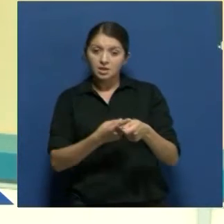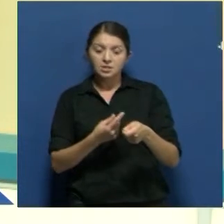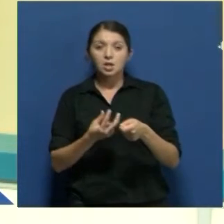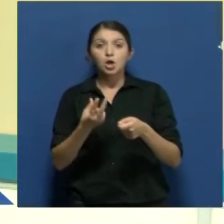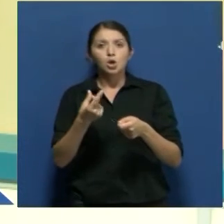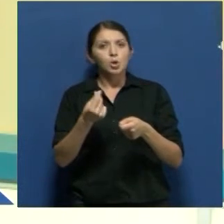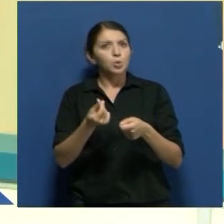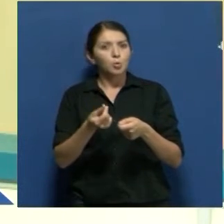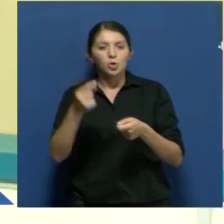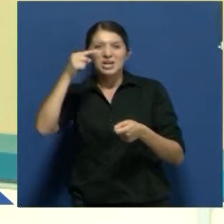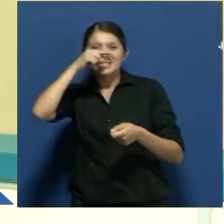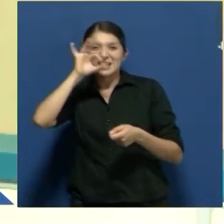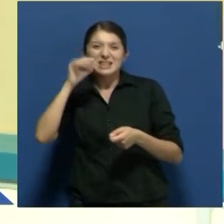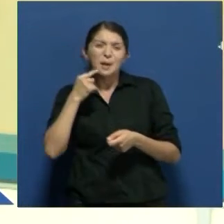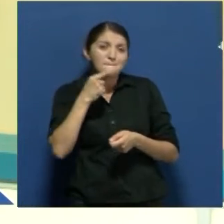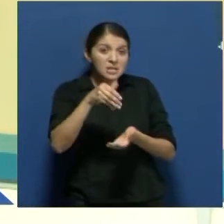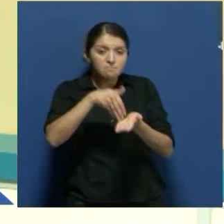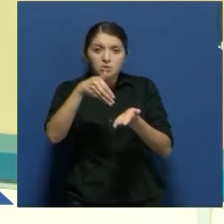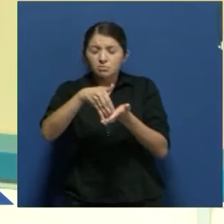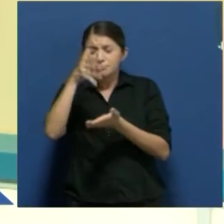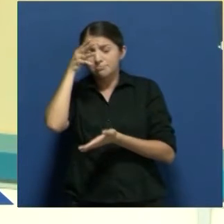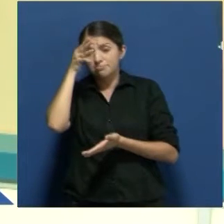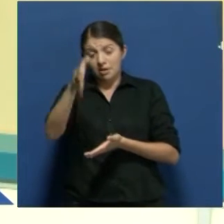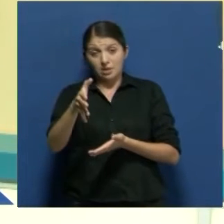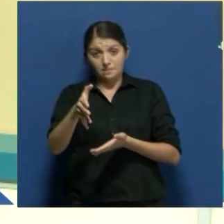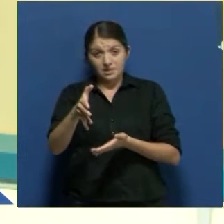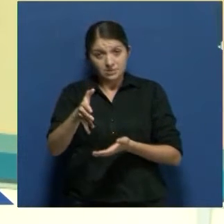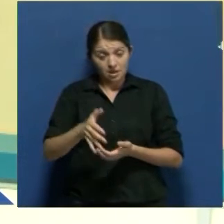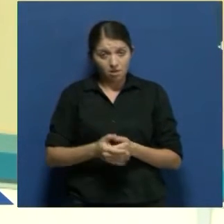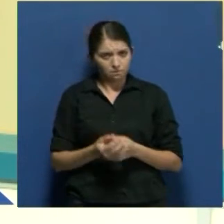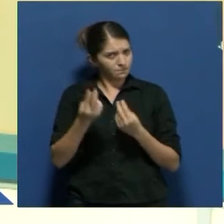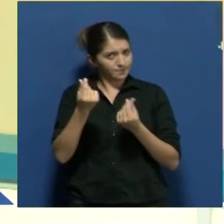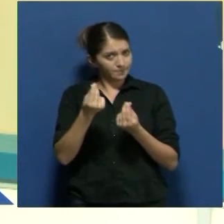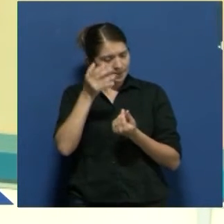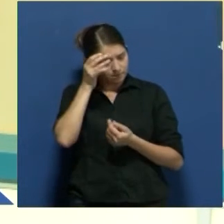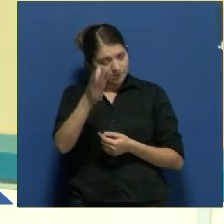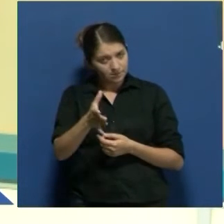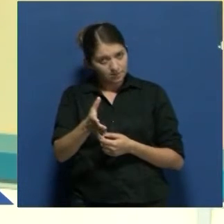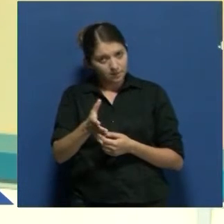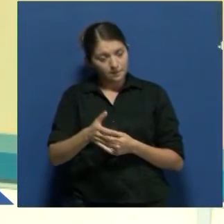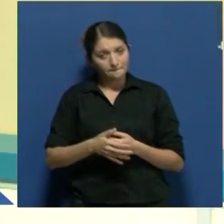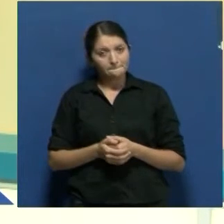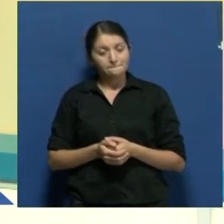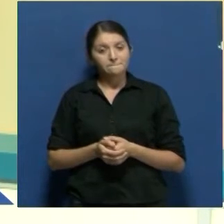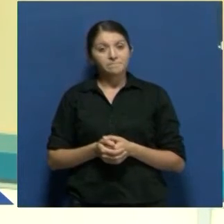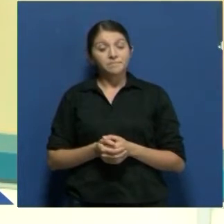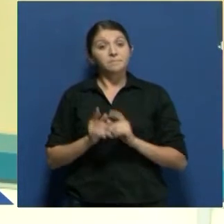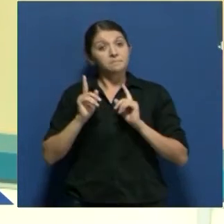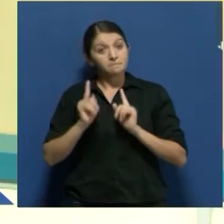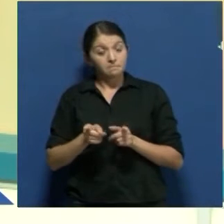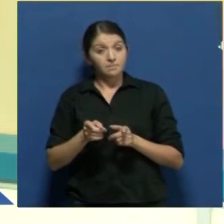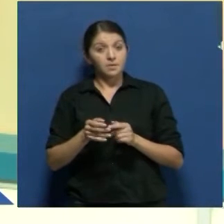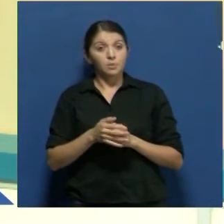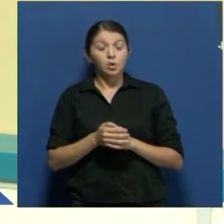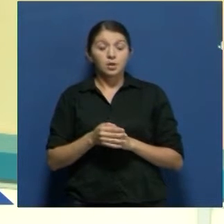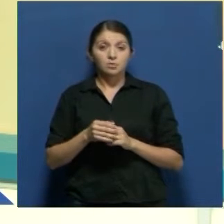número 70.000 millones para denostar la gestión del gobierno en este caso.